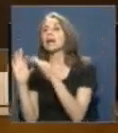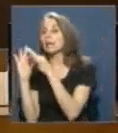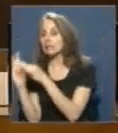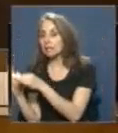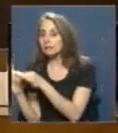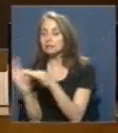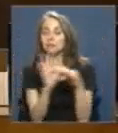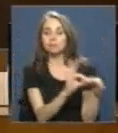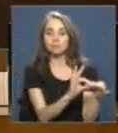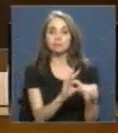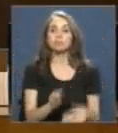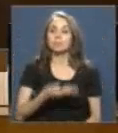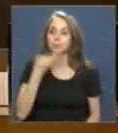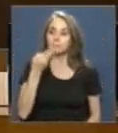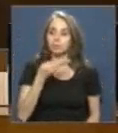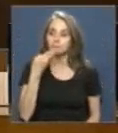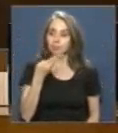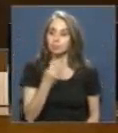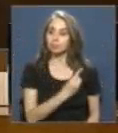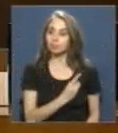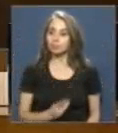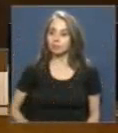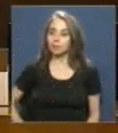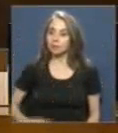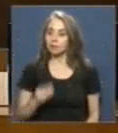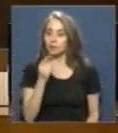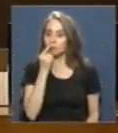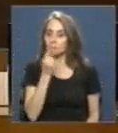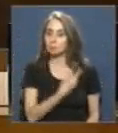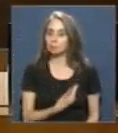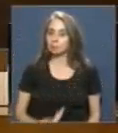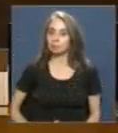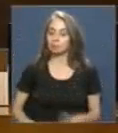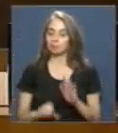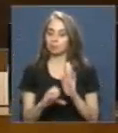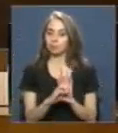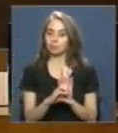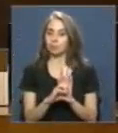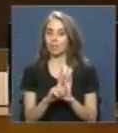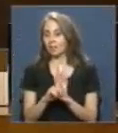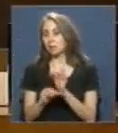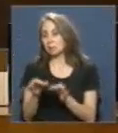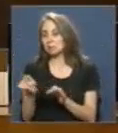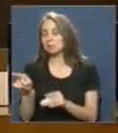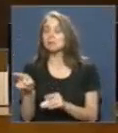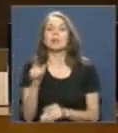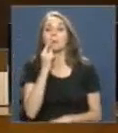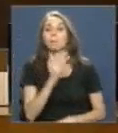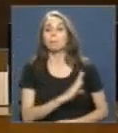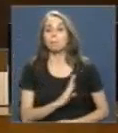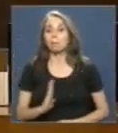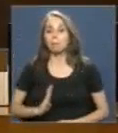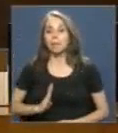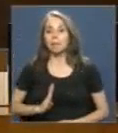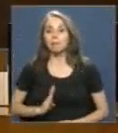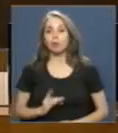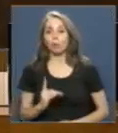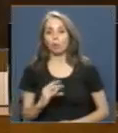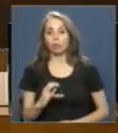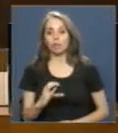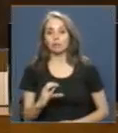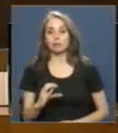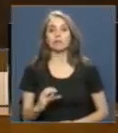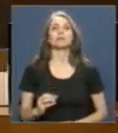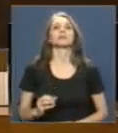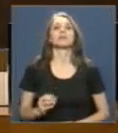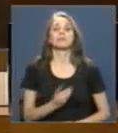garantiza. De inmediato le entrego el uso de la palabra al honorable diputado y presidente de la Comisión de Constitución e integrante del Comité del Partido Demócrata Cristiano, don